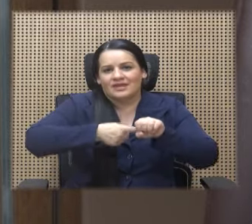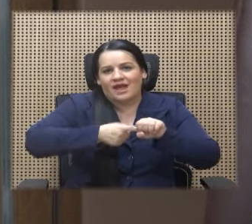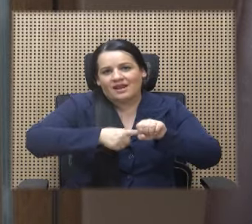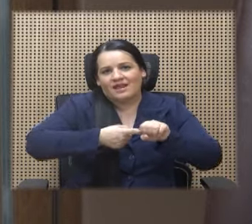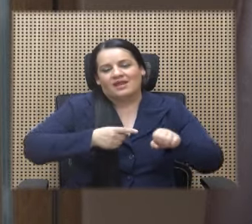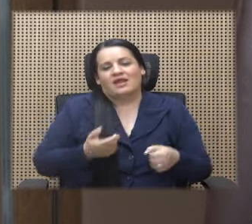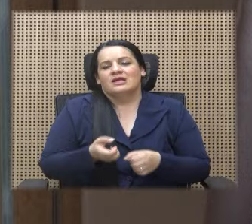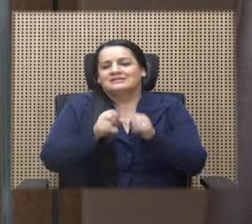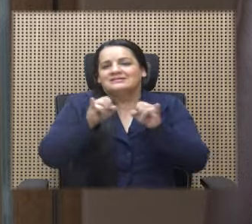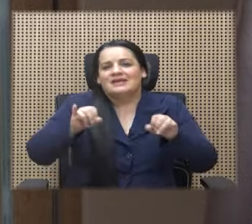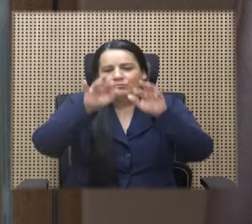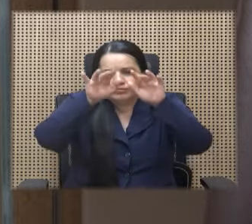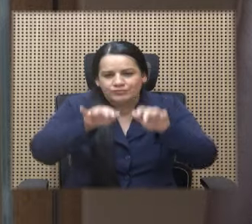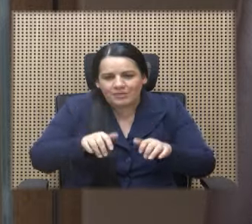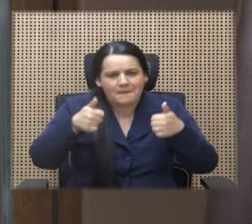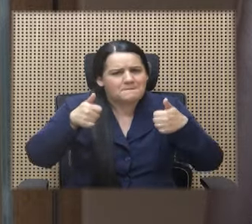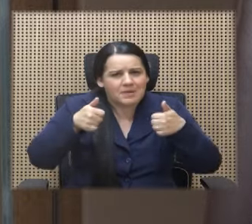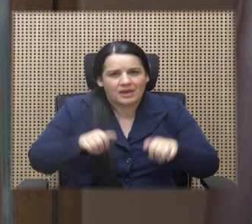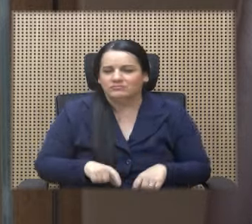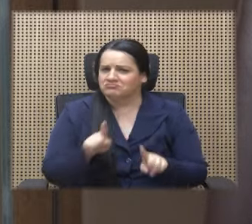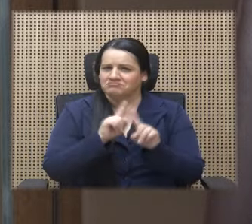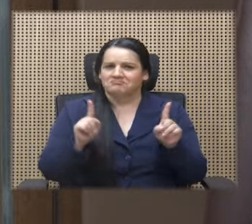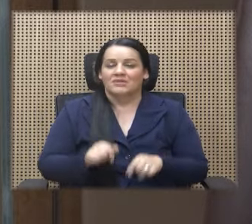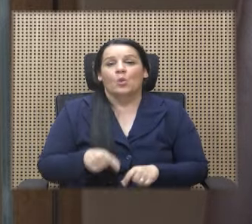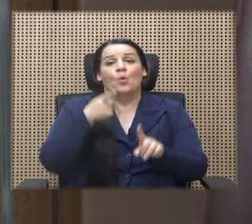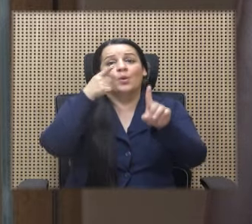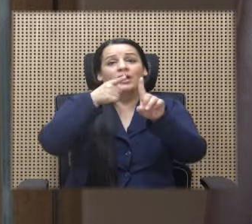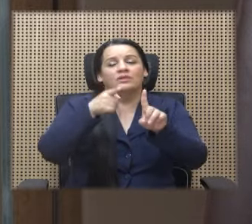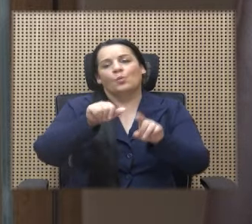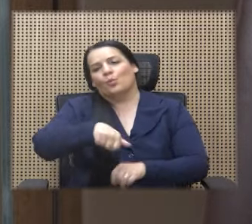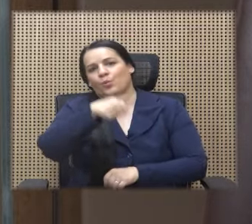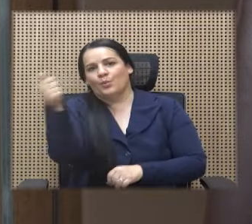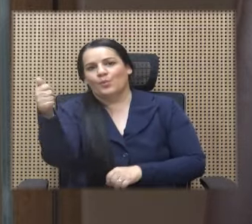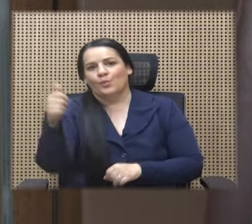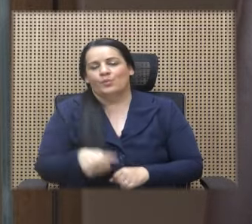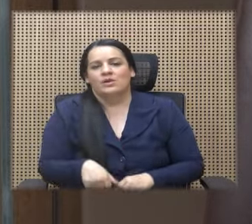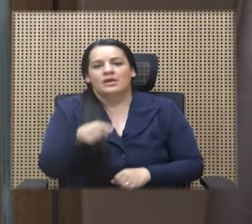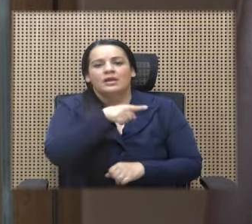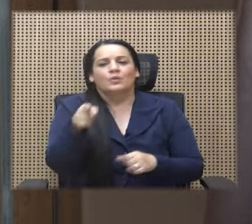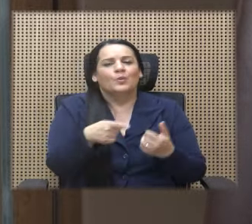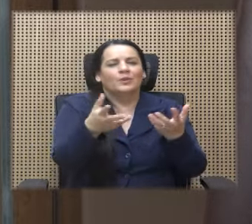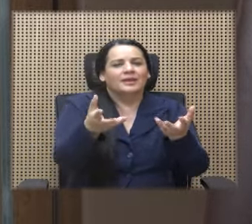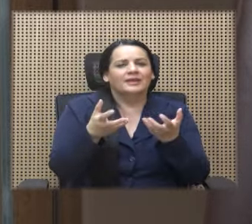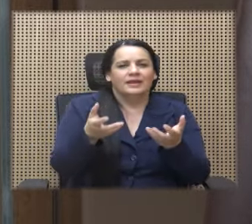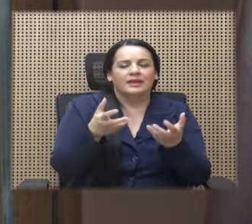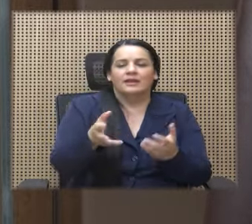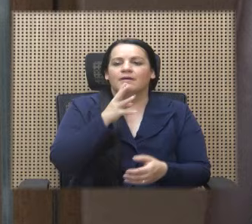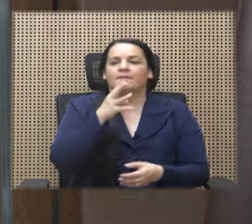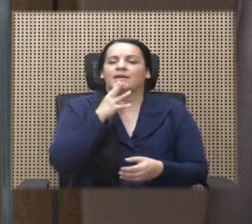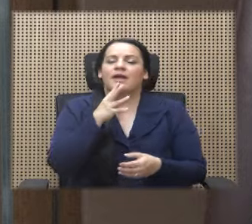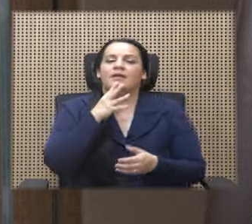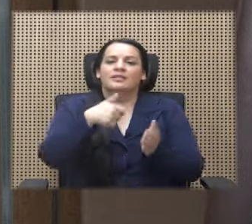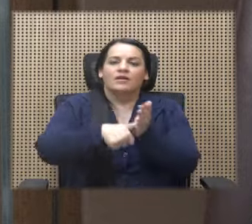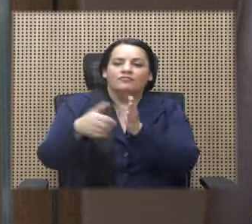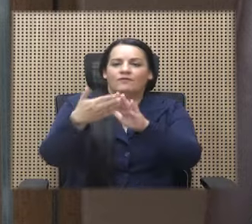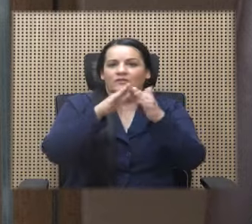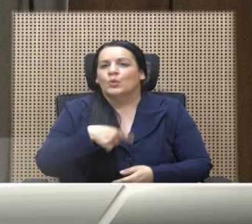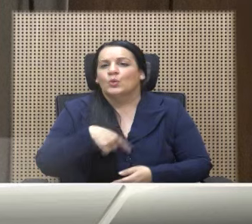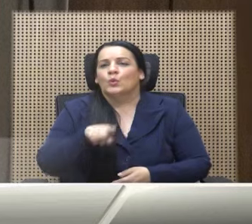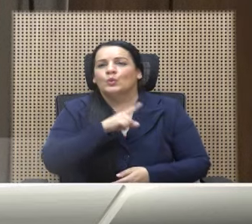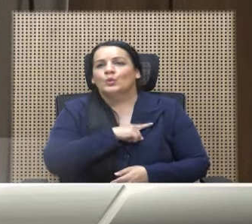la redacción y que el objetivo es otro lo que quieren es hablar de referéndum para